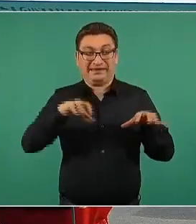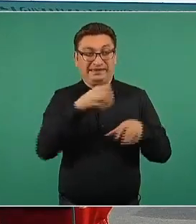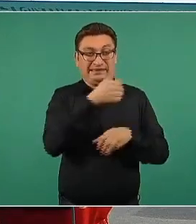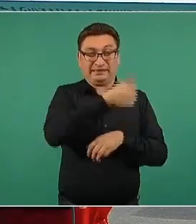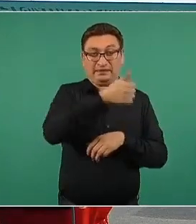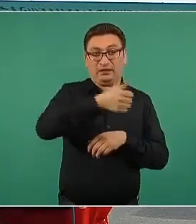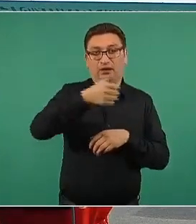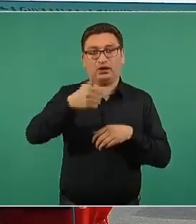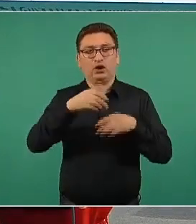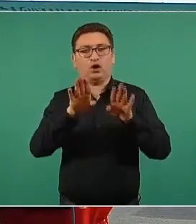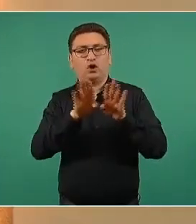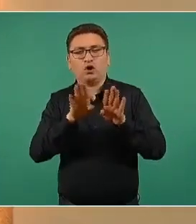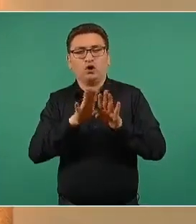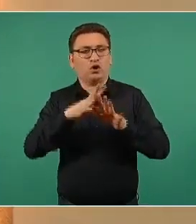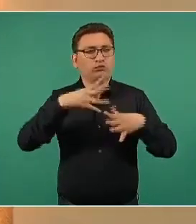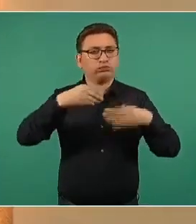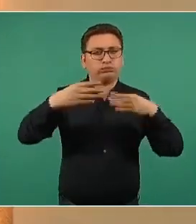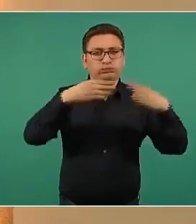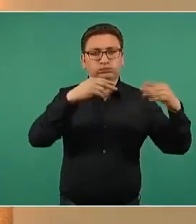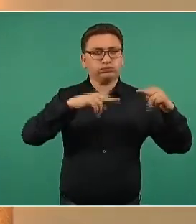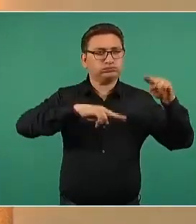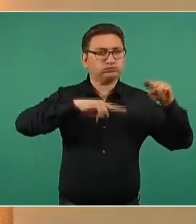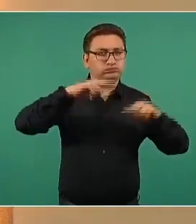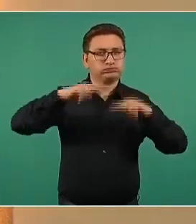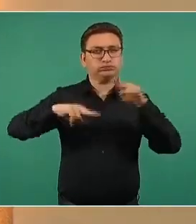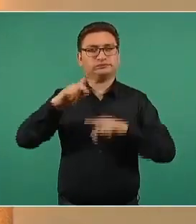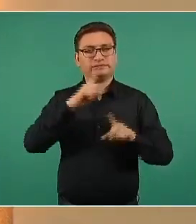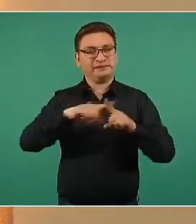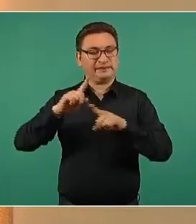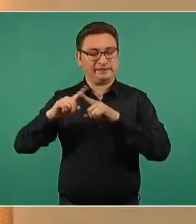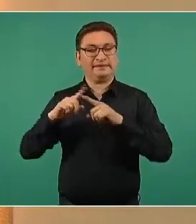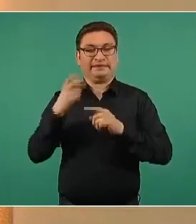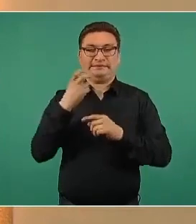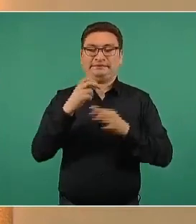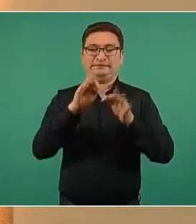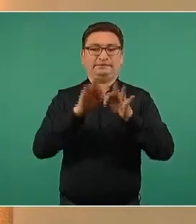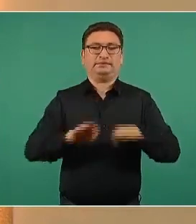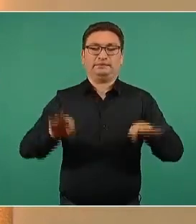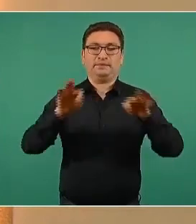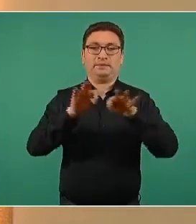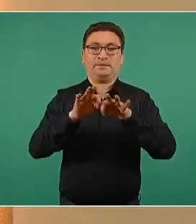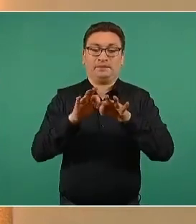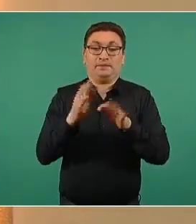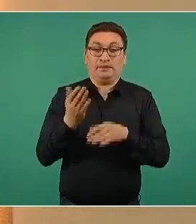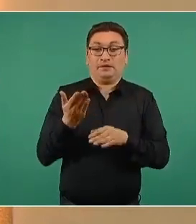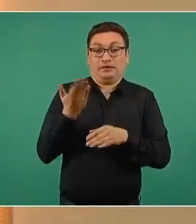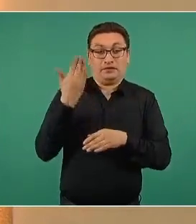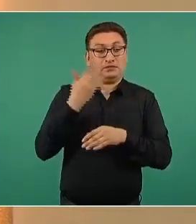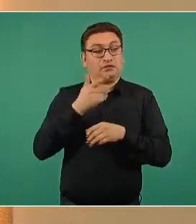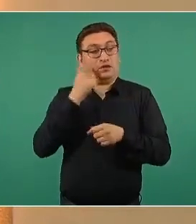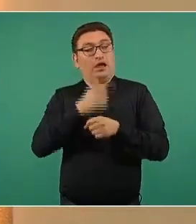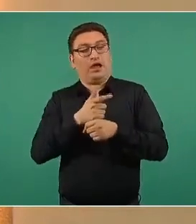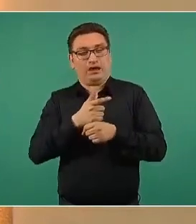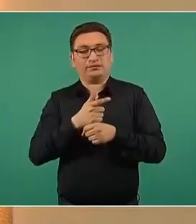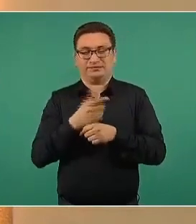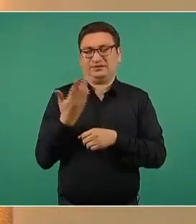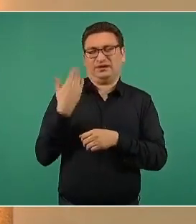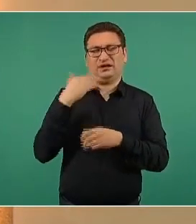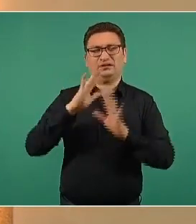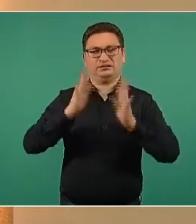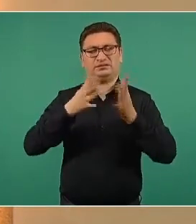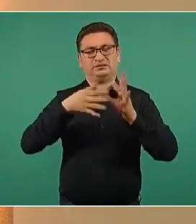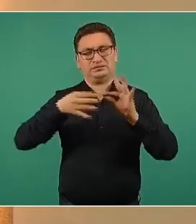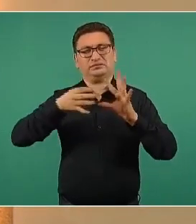comportamiento también de la pandemia. Y es importante pues resaltar aquí que hemos visualizado, ¿no? Ya se ha comentado también durante